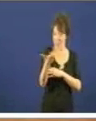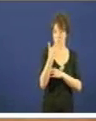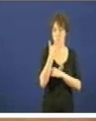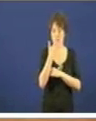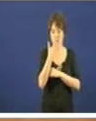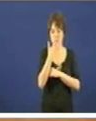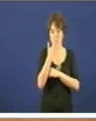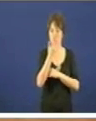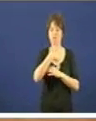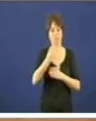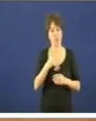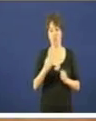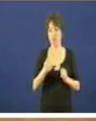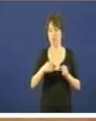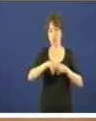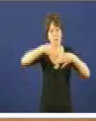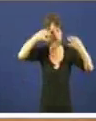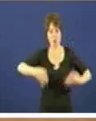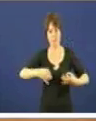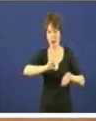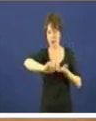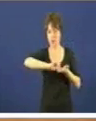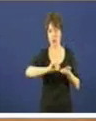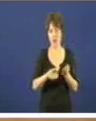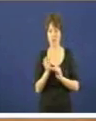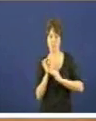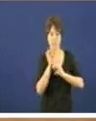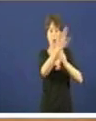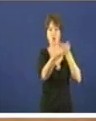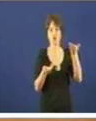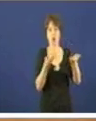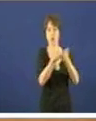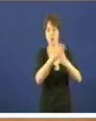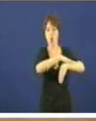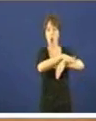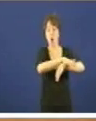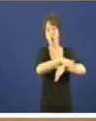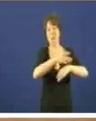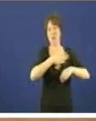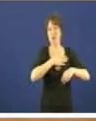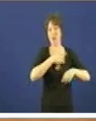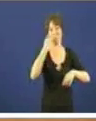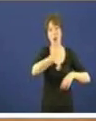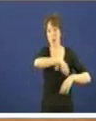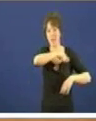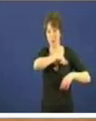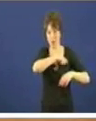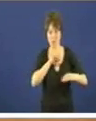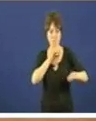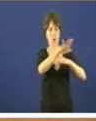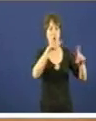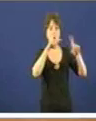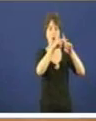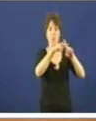solicitei formalmente e por escrito o gobernador do Banco de España que deixe sin efecto as